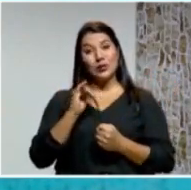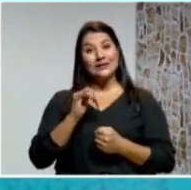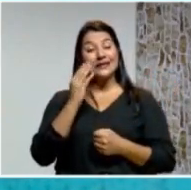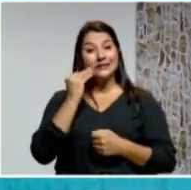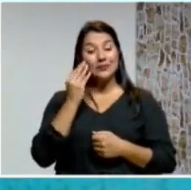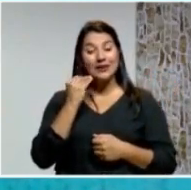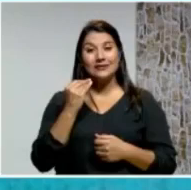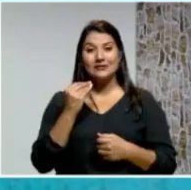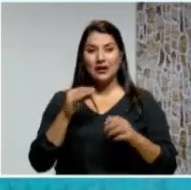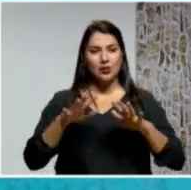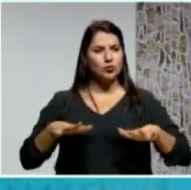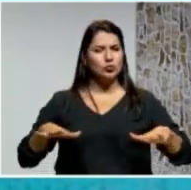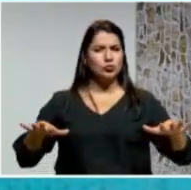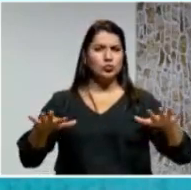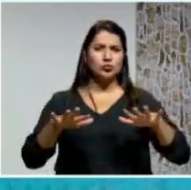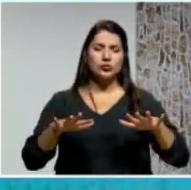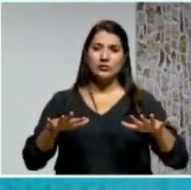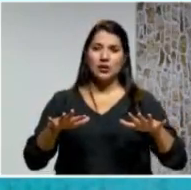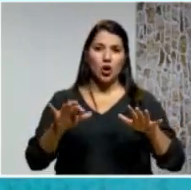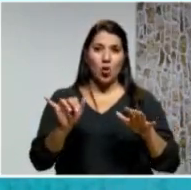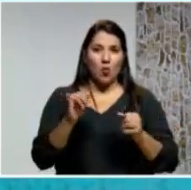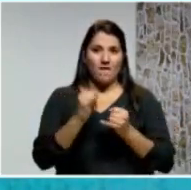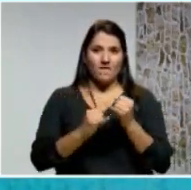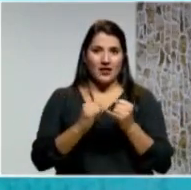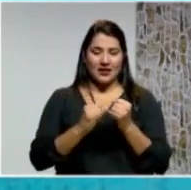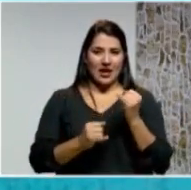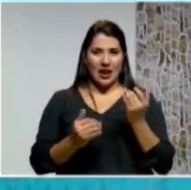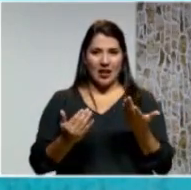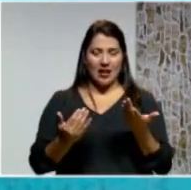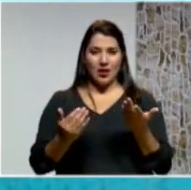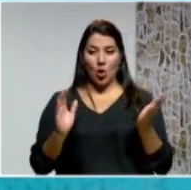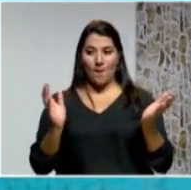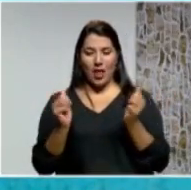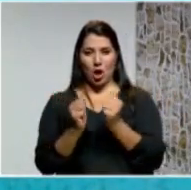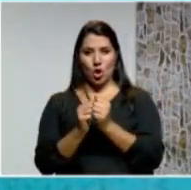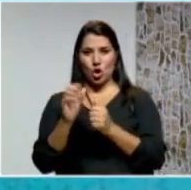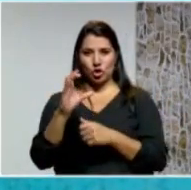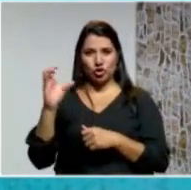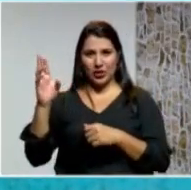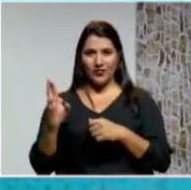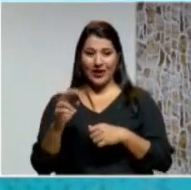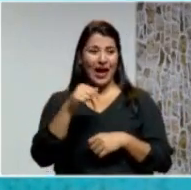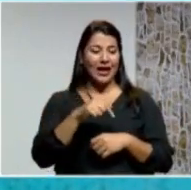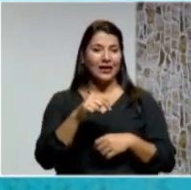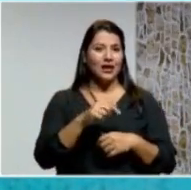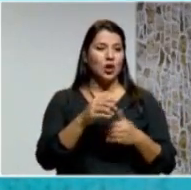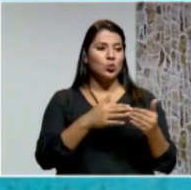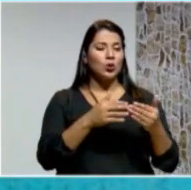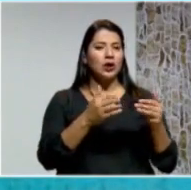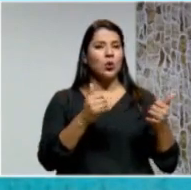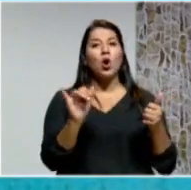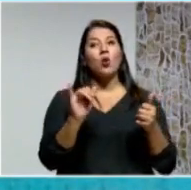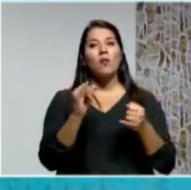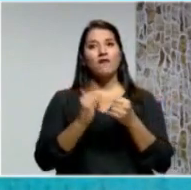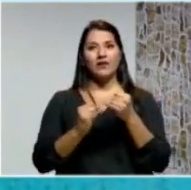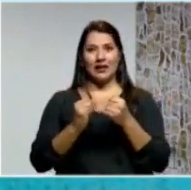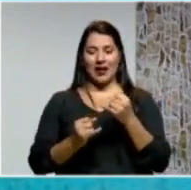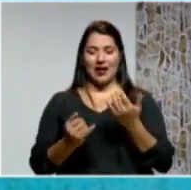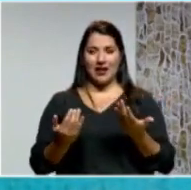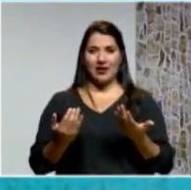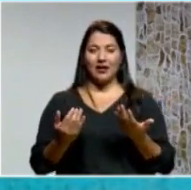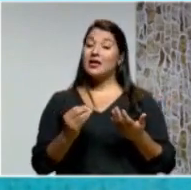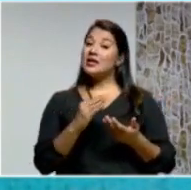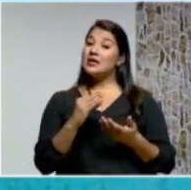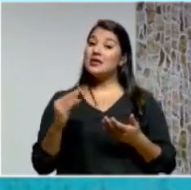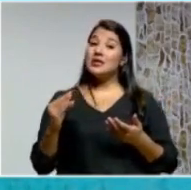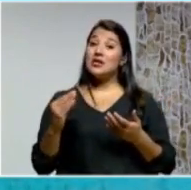ambientes prácticamente de finales en Costa Rica, por compararlo y que se pueda entender. Ahora